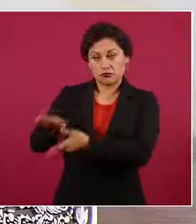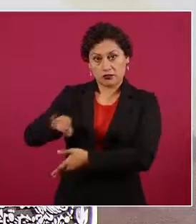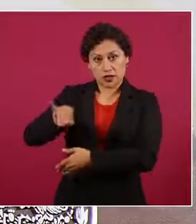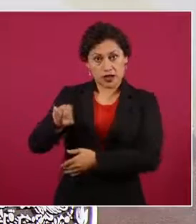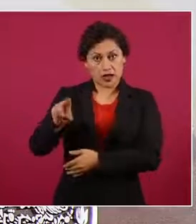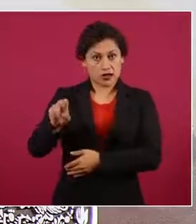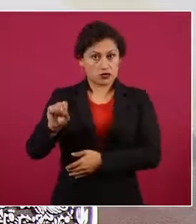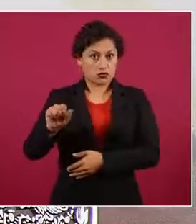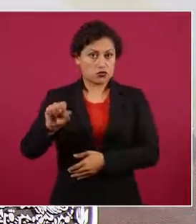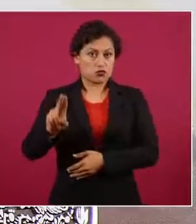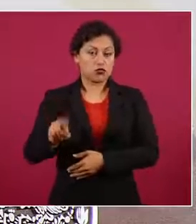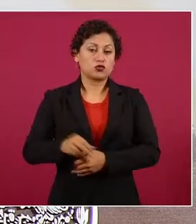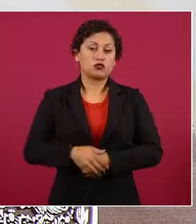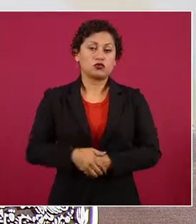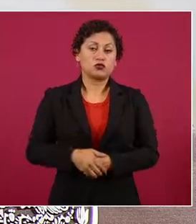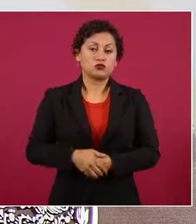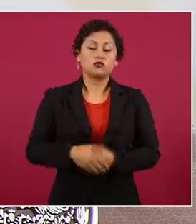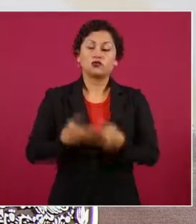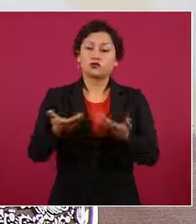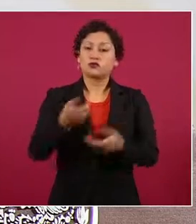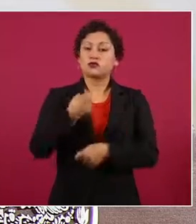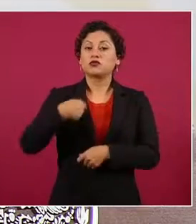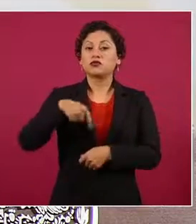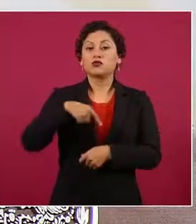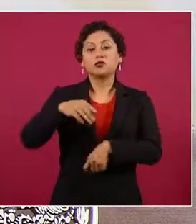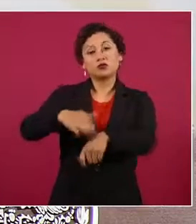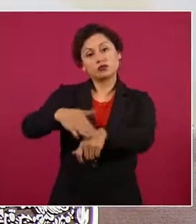buscar que tengan ellos